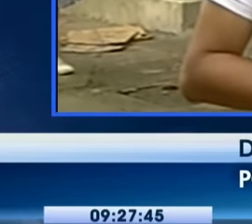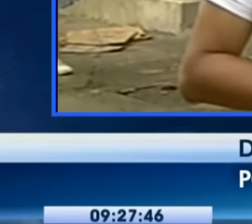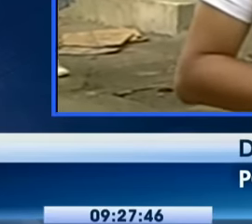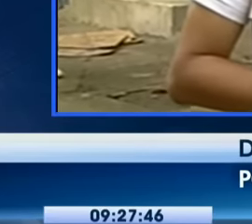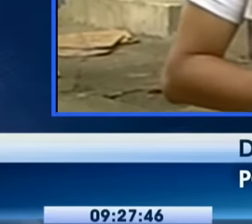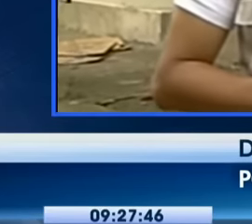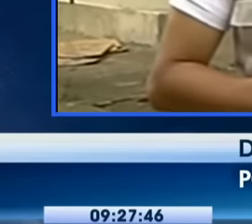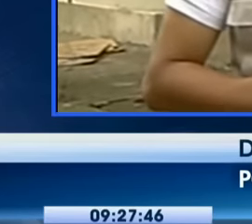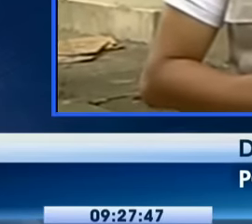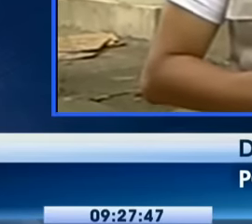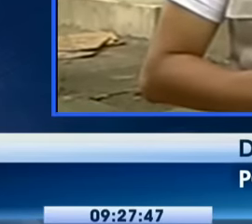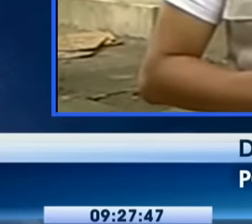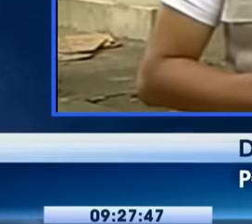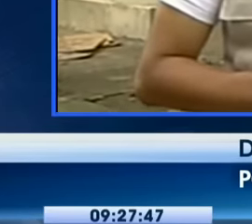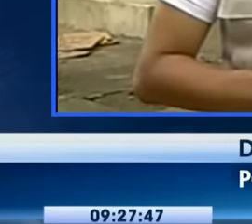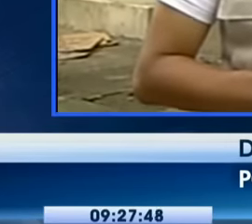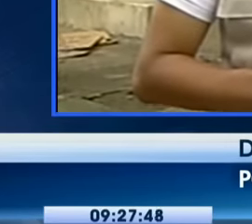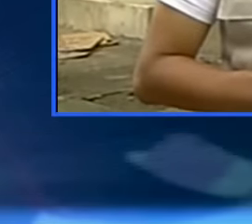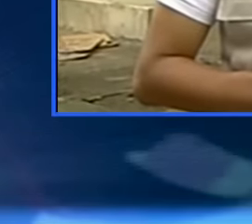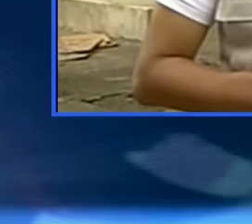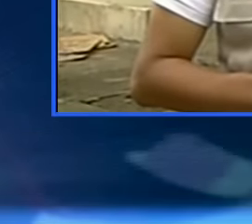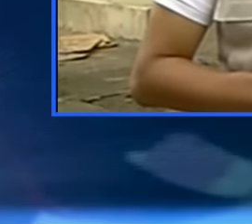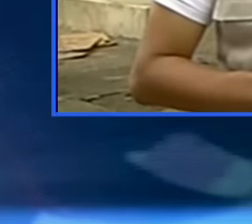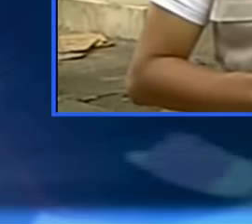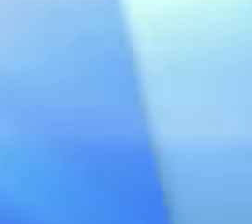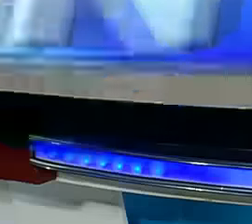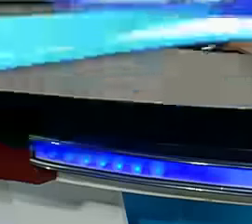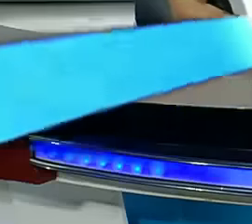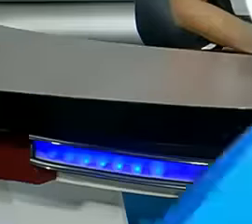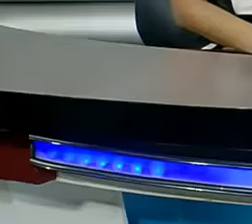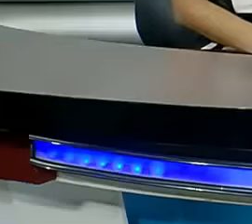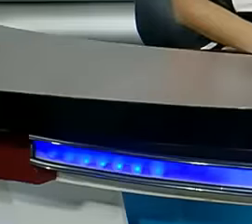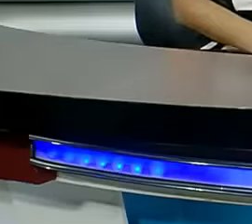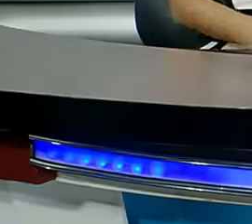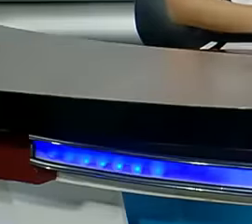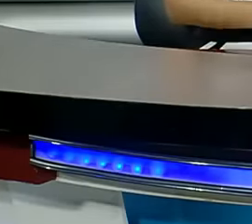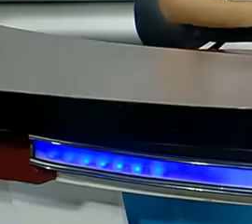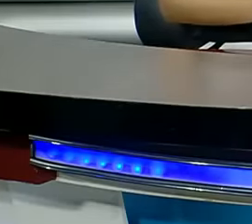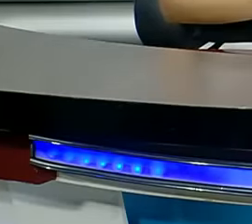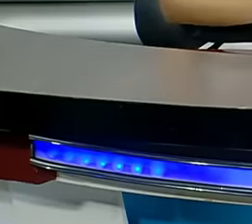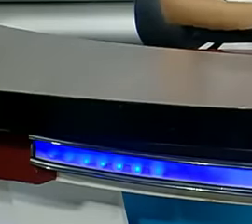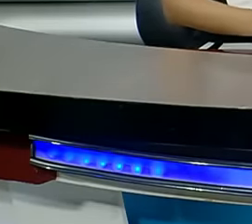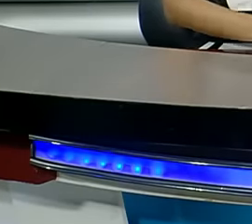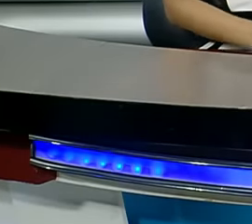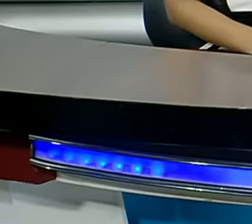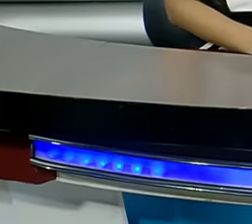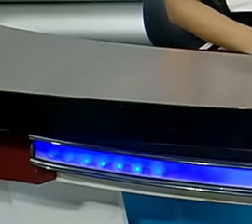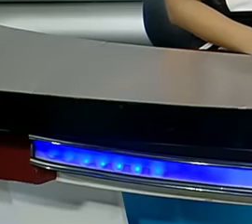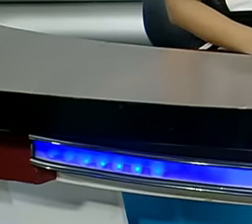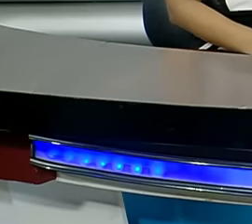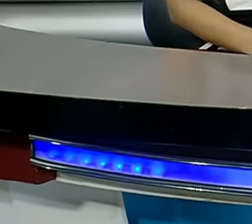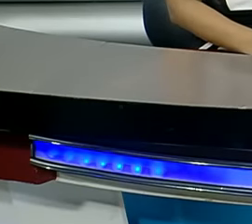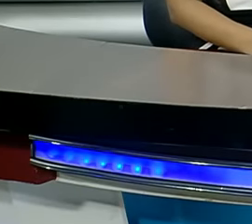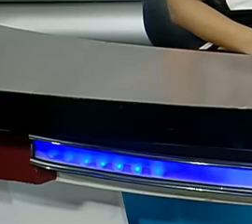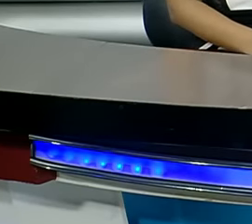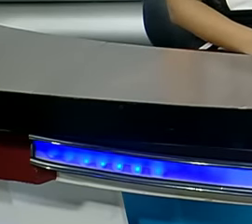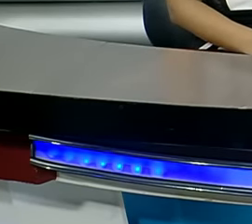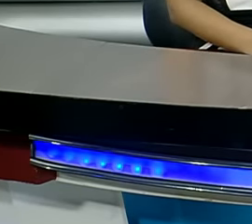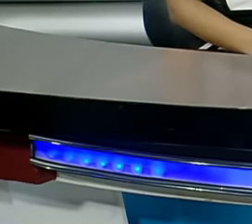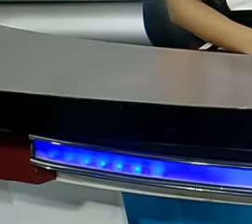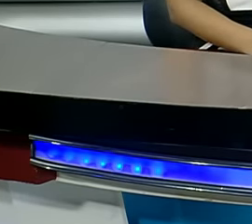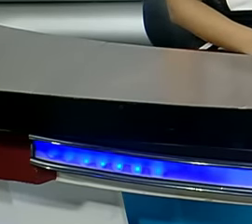Claro que sí. Bueno, vamos con otra información, José. Así es, las donaciones siguen llegando al Centro de Convenciones de Guayaquil para los damnificados por el terremoto. Es por